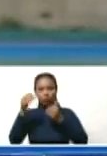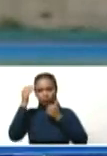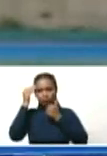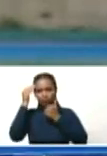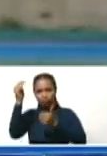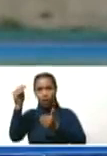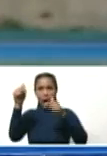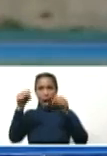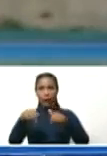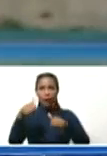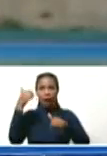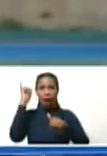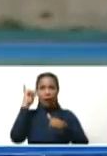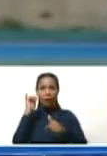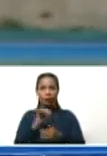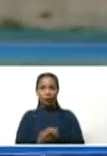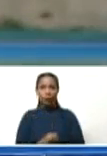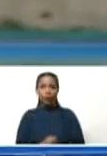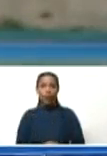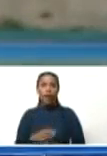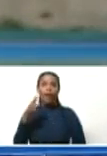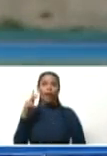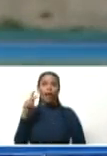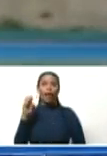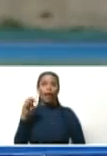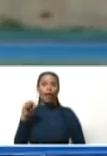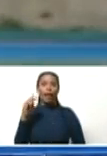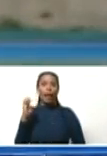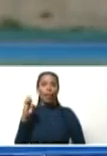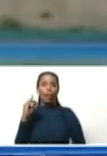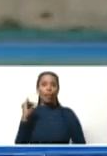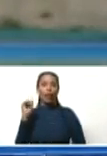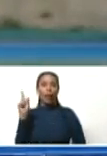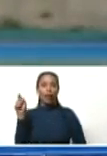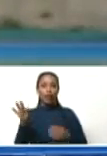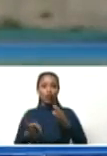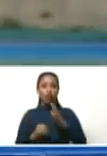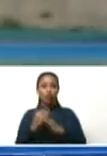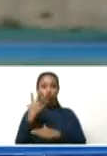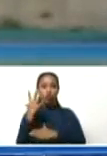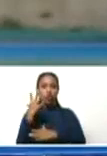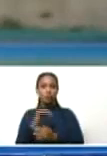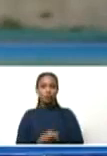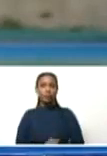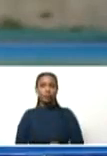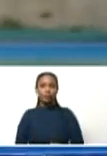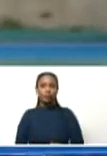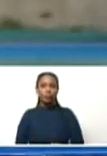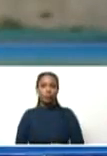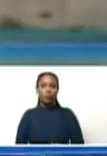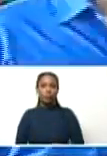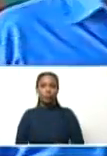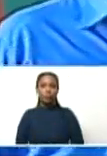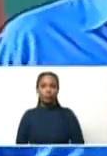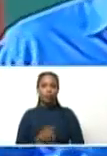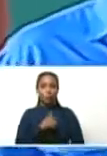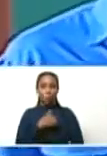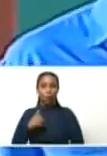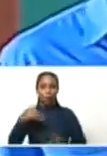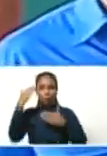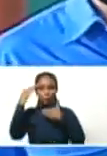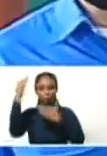está Kennedy Morales, el presidente de Fundayacucho. Quiero saludar